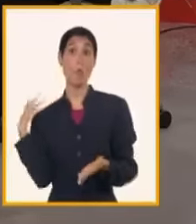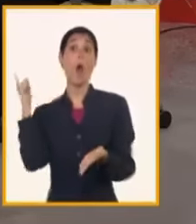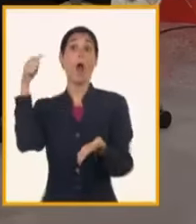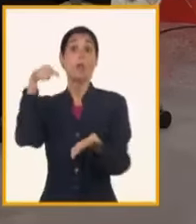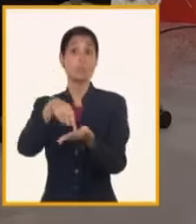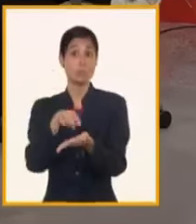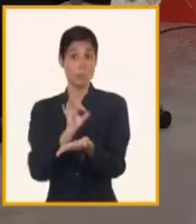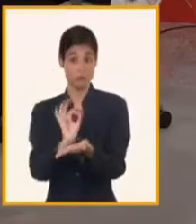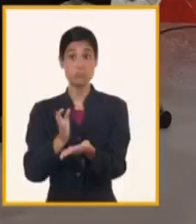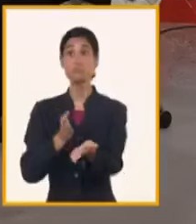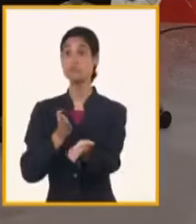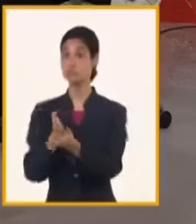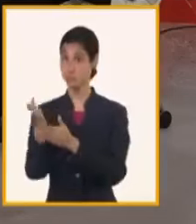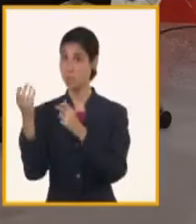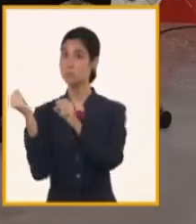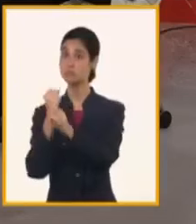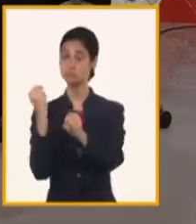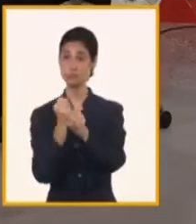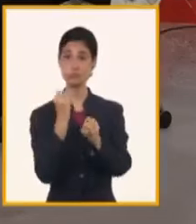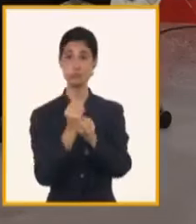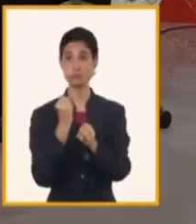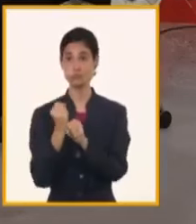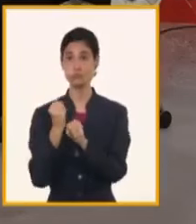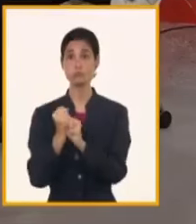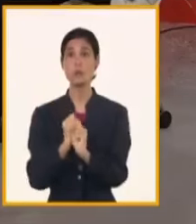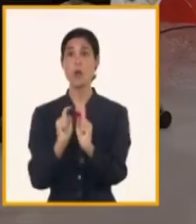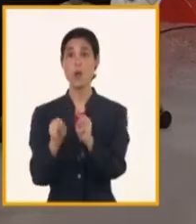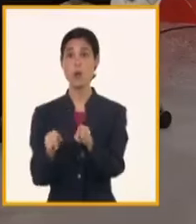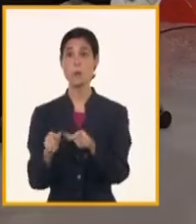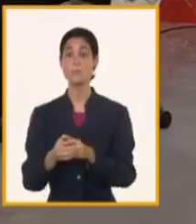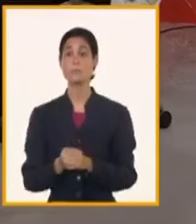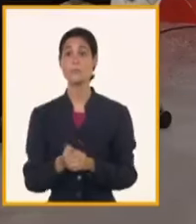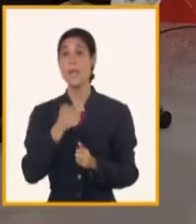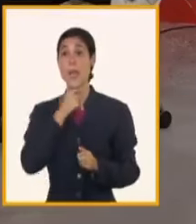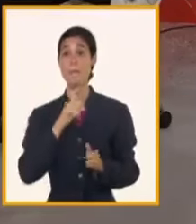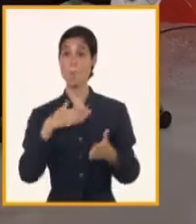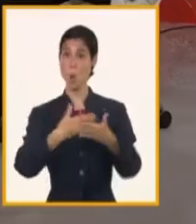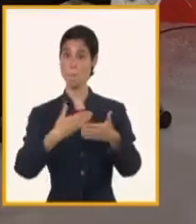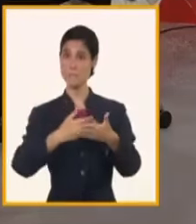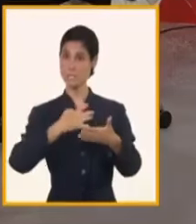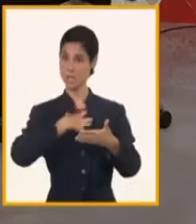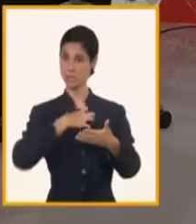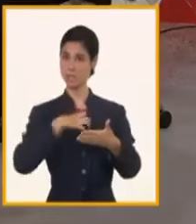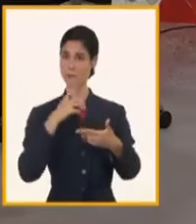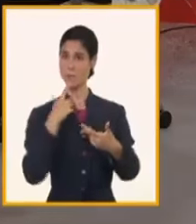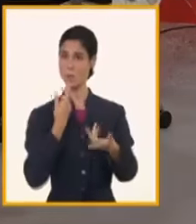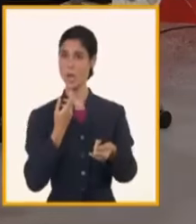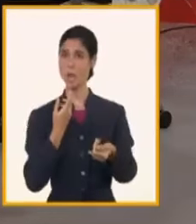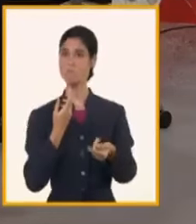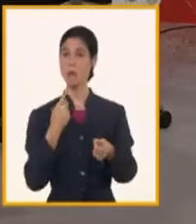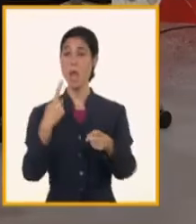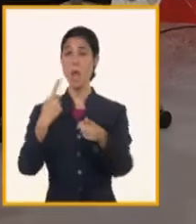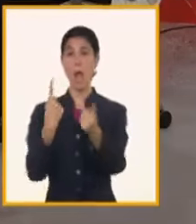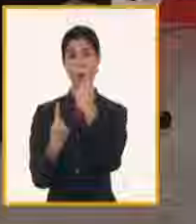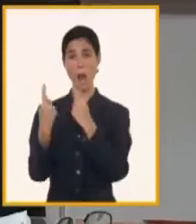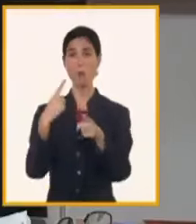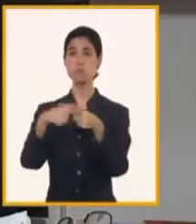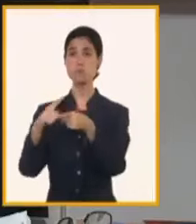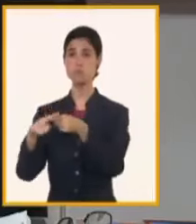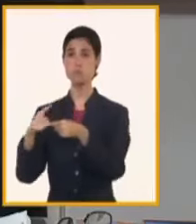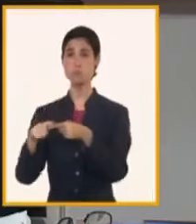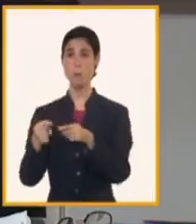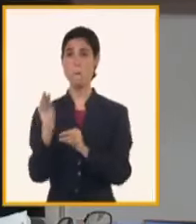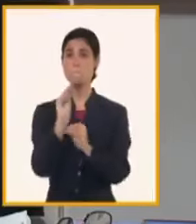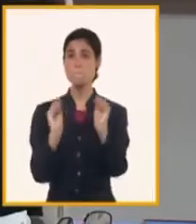intervenimos la parte de la de la termoeléctrica donde tenemos los recursos si tenemos recursos para la turbina intervenimos en la turbina y le